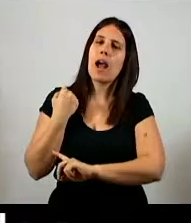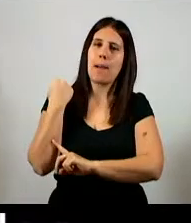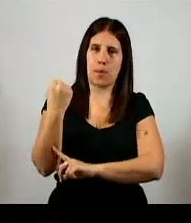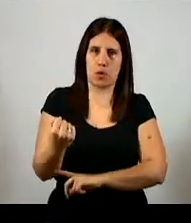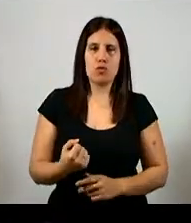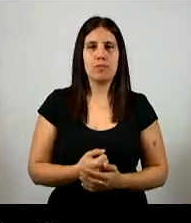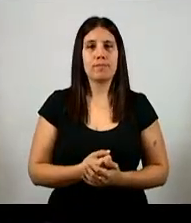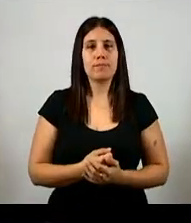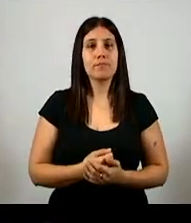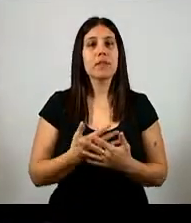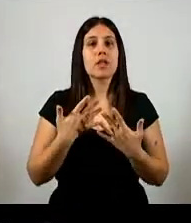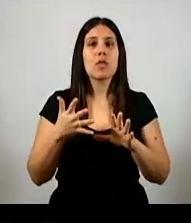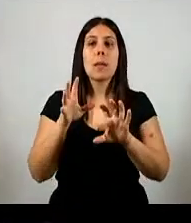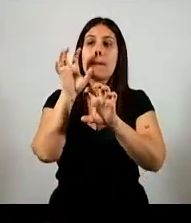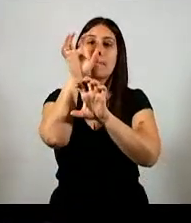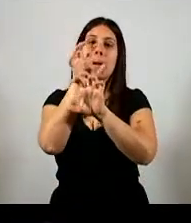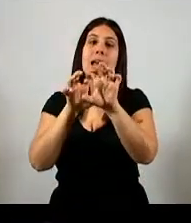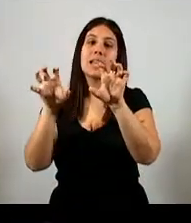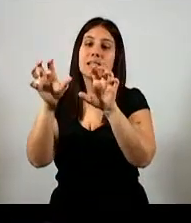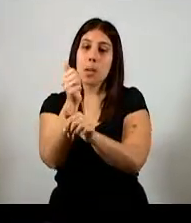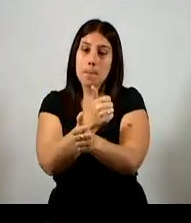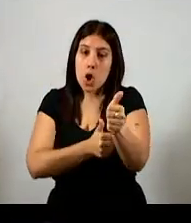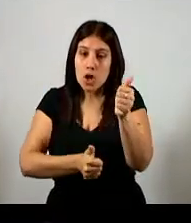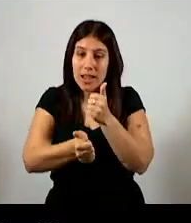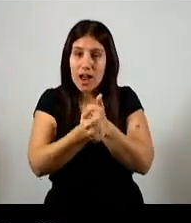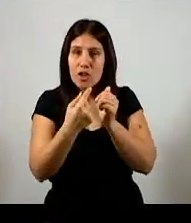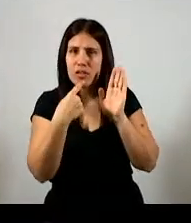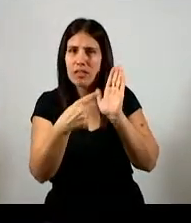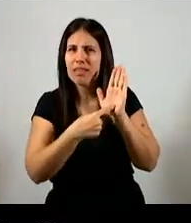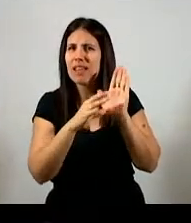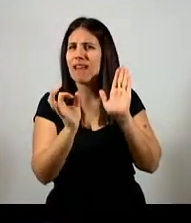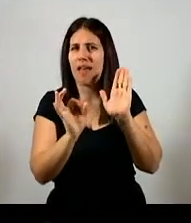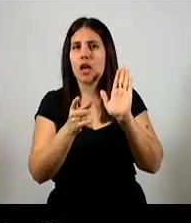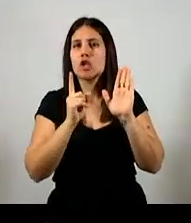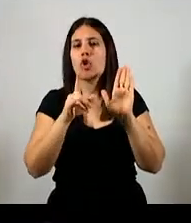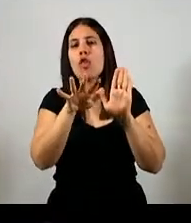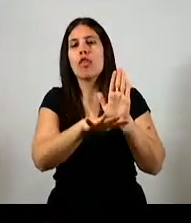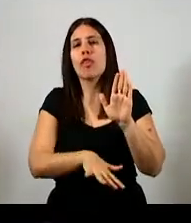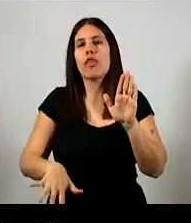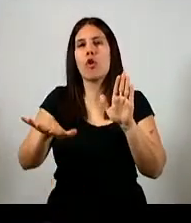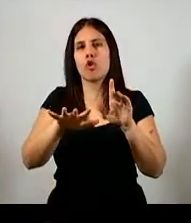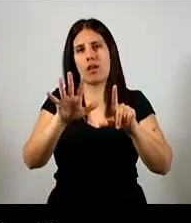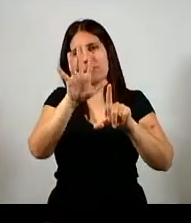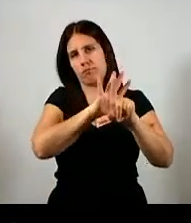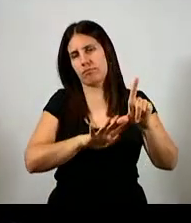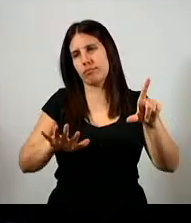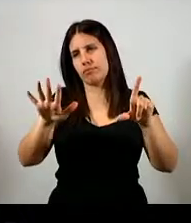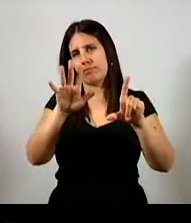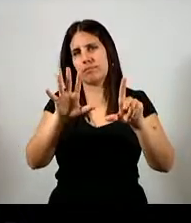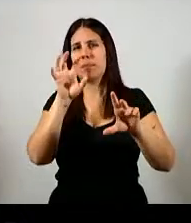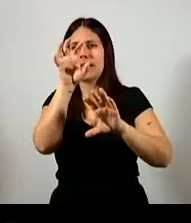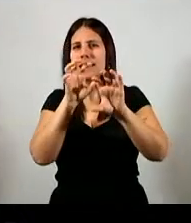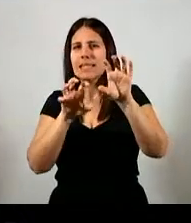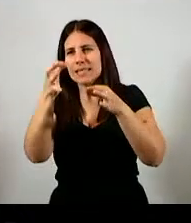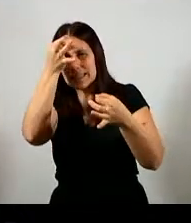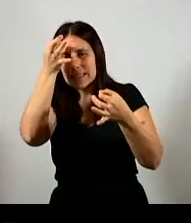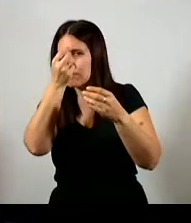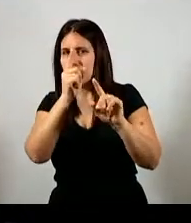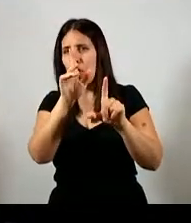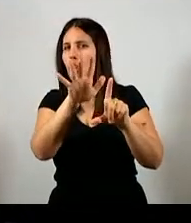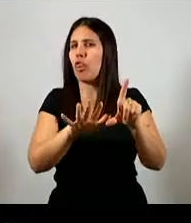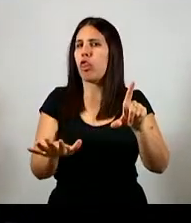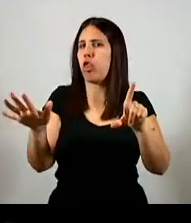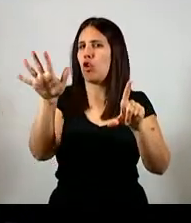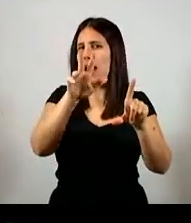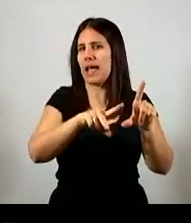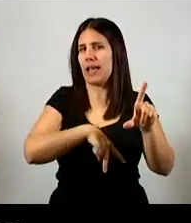se establecen países prioritarios y sí áreas geográficas que van a permitir desarrollar proyectos en los países